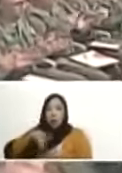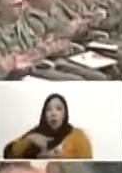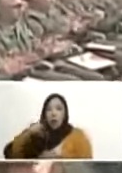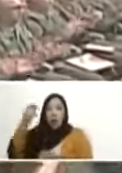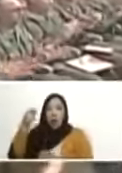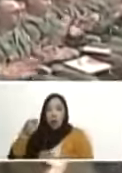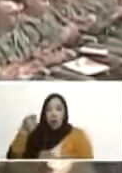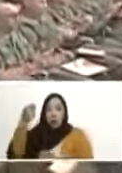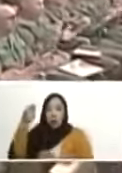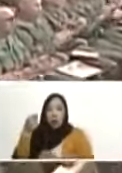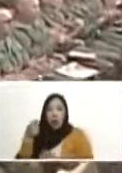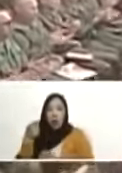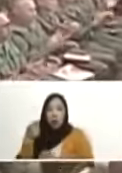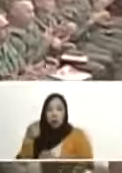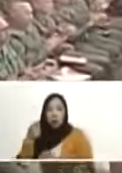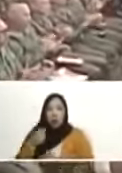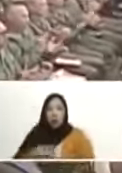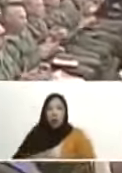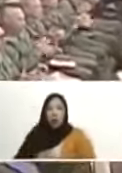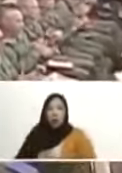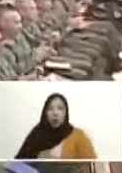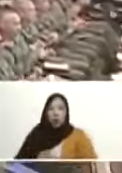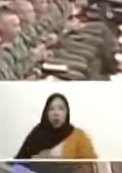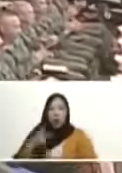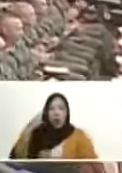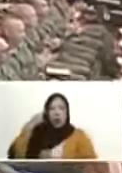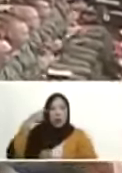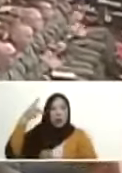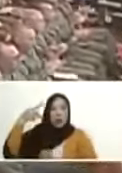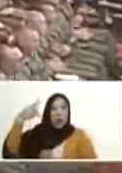diputado, compañero, psiquiatra,